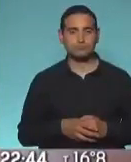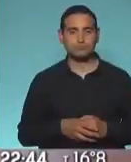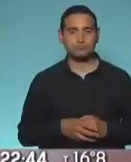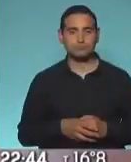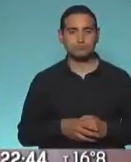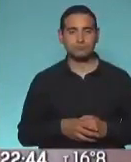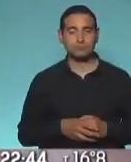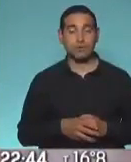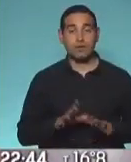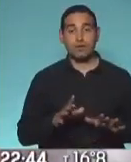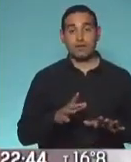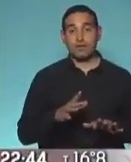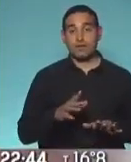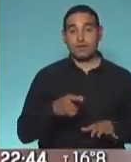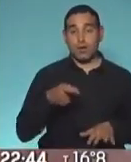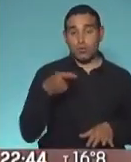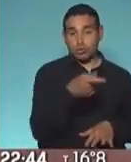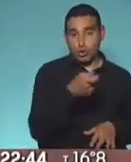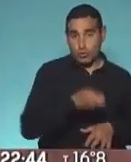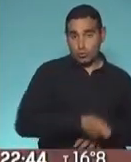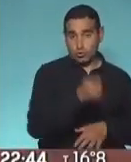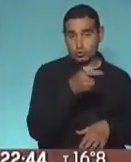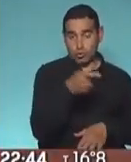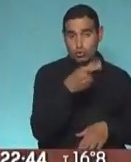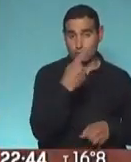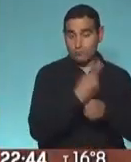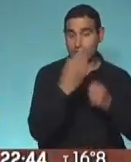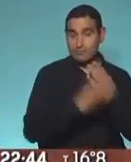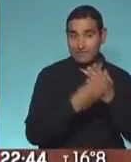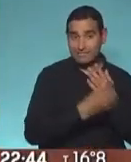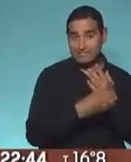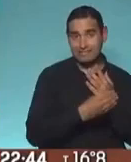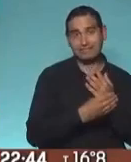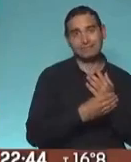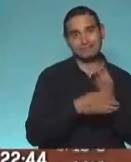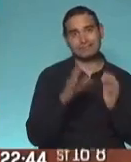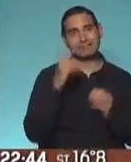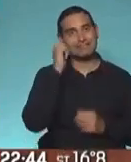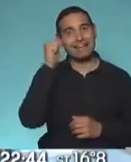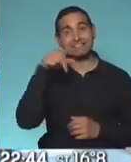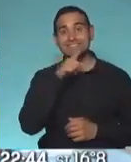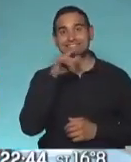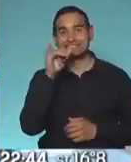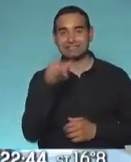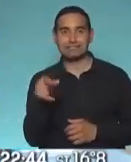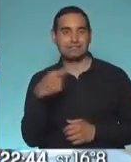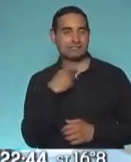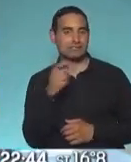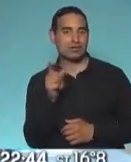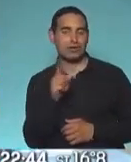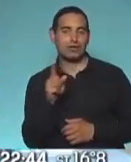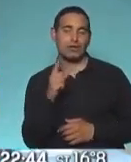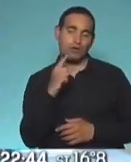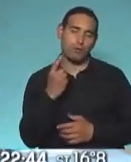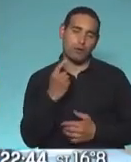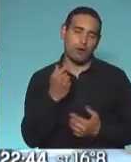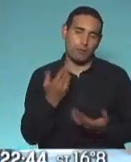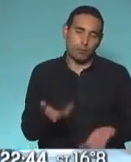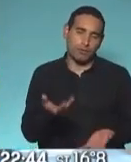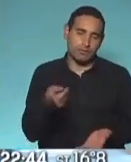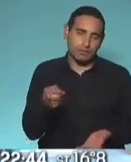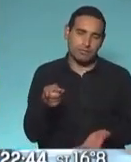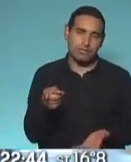Y el procesamiento del primer ministro es justamente lo que teme Benny Gantz, o mejor dicho, es la excusa de Benny Gantz